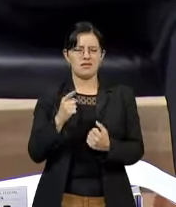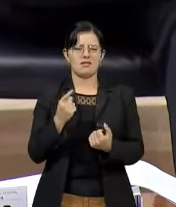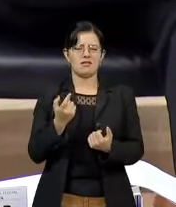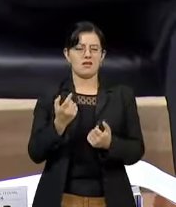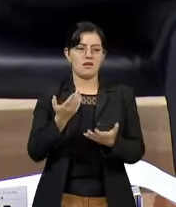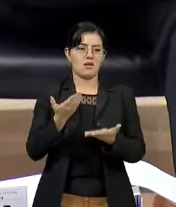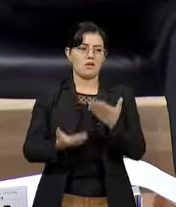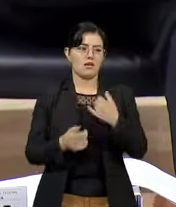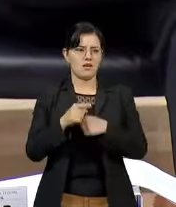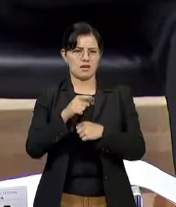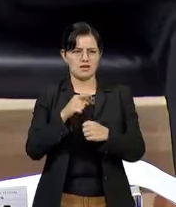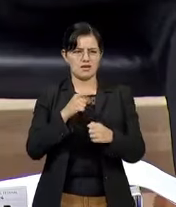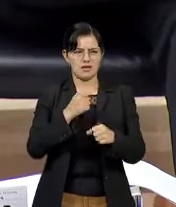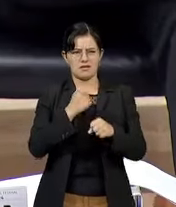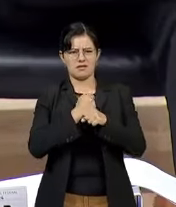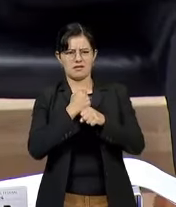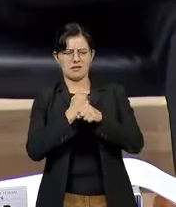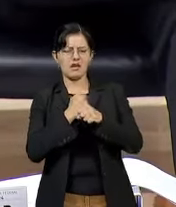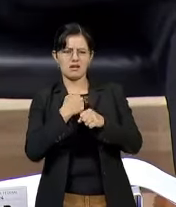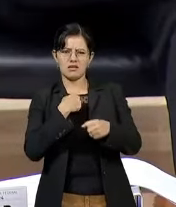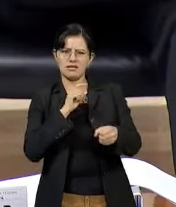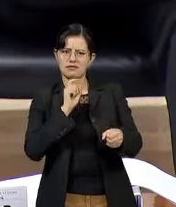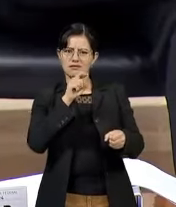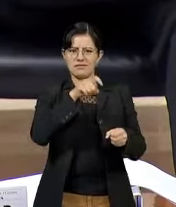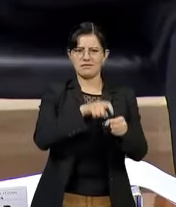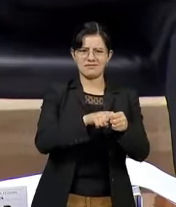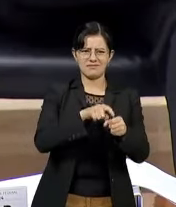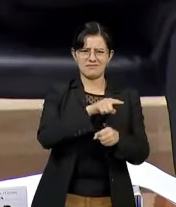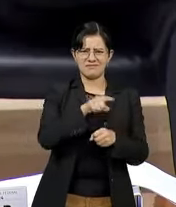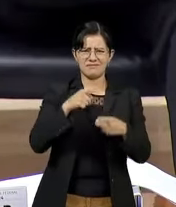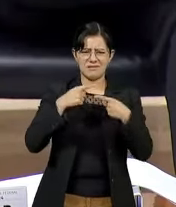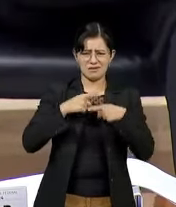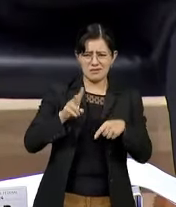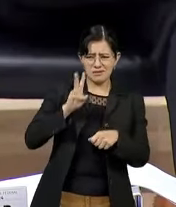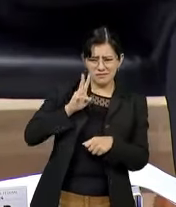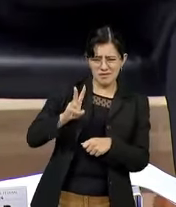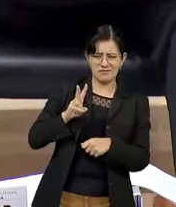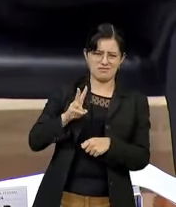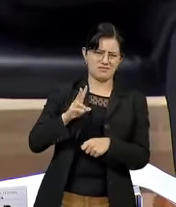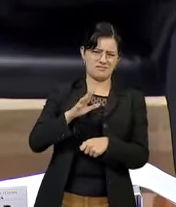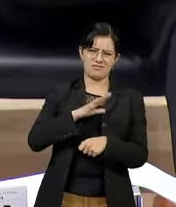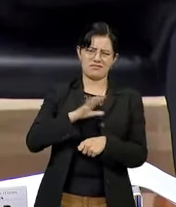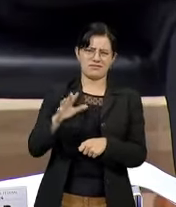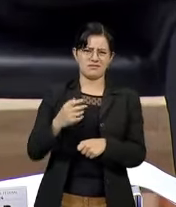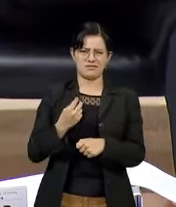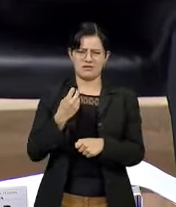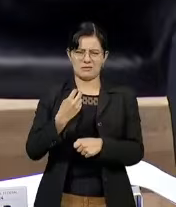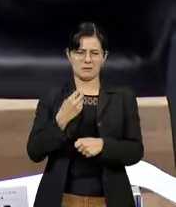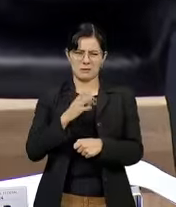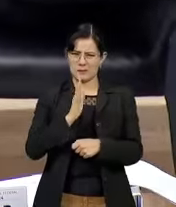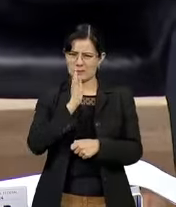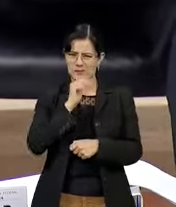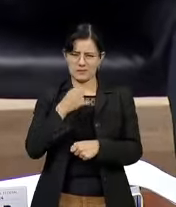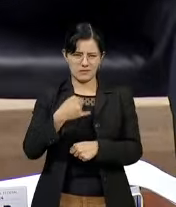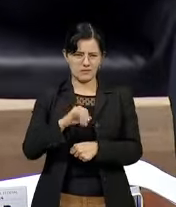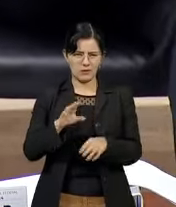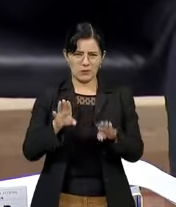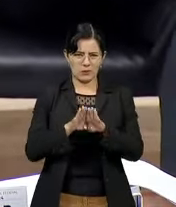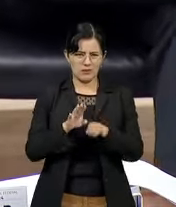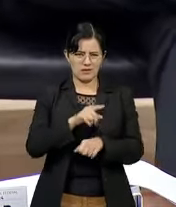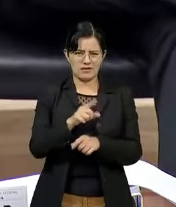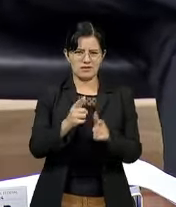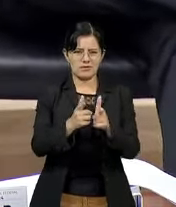opresores que los ven con un profundo desprecio con clasismo y con racismo me parece impresionante es un desfiguro esa